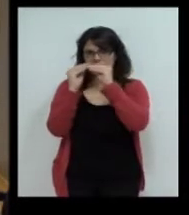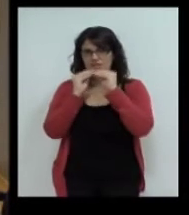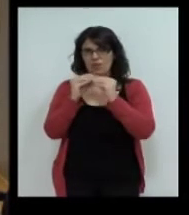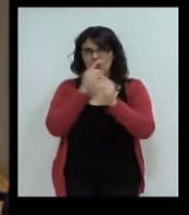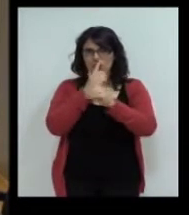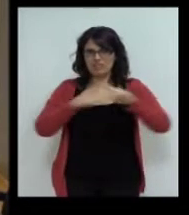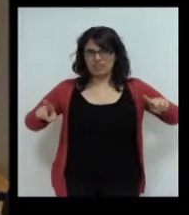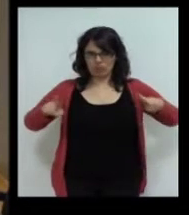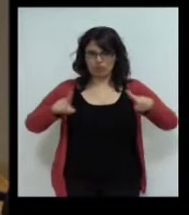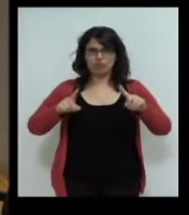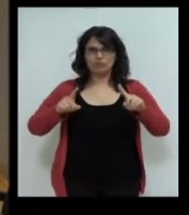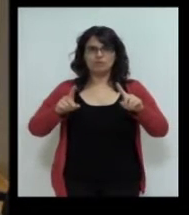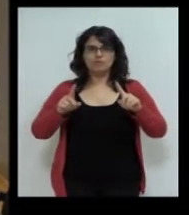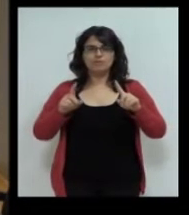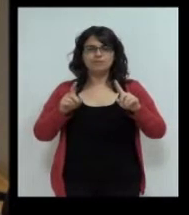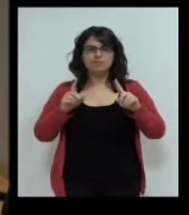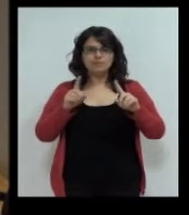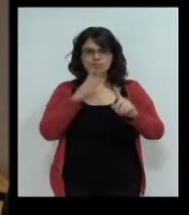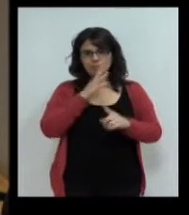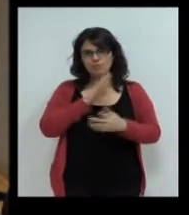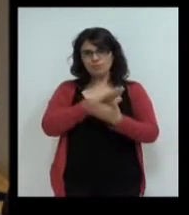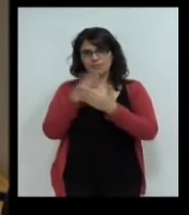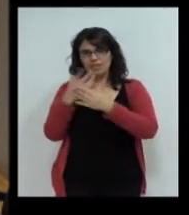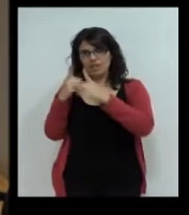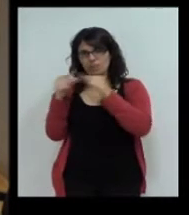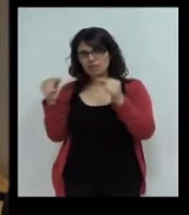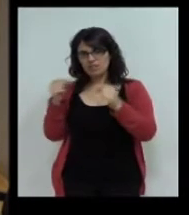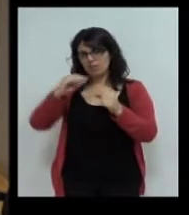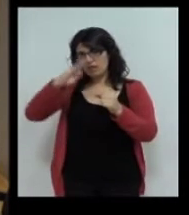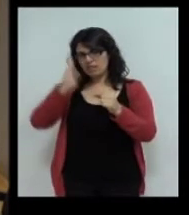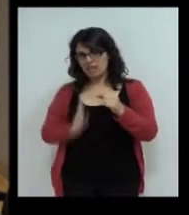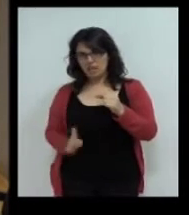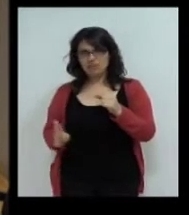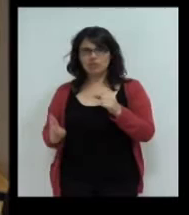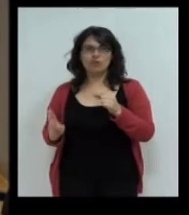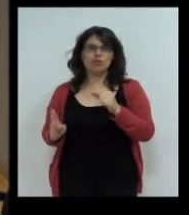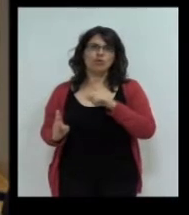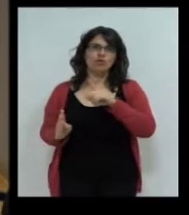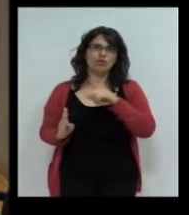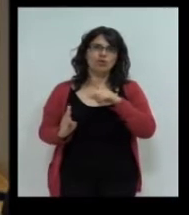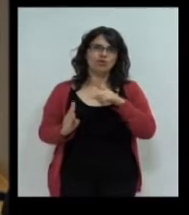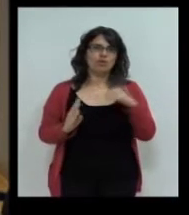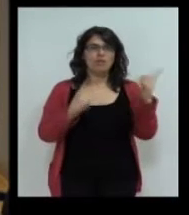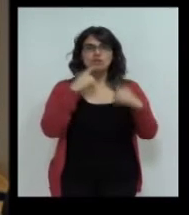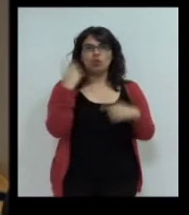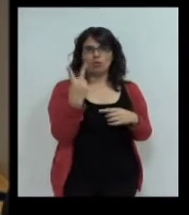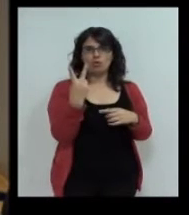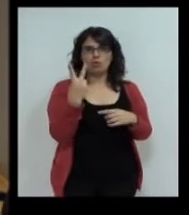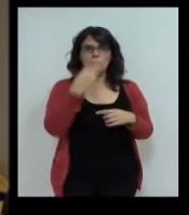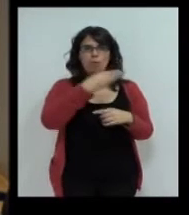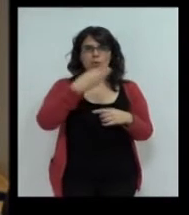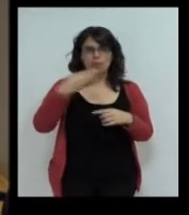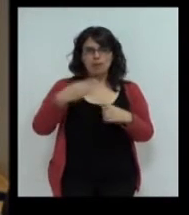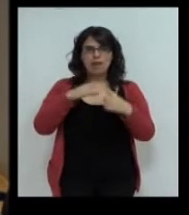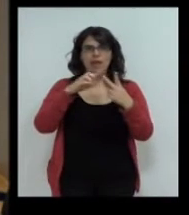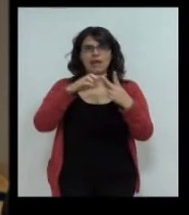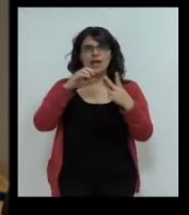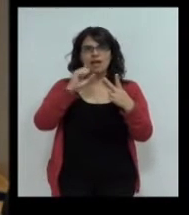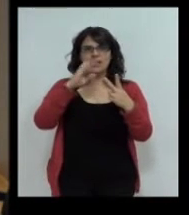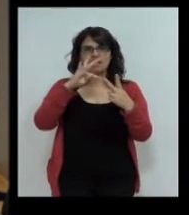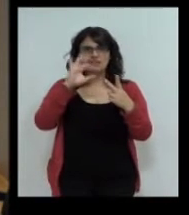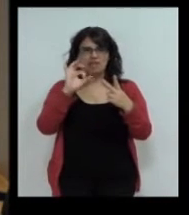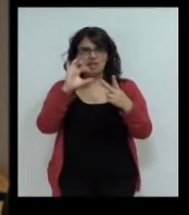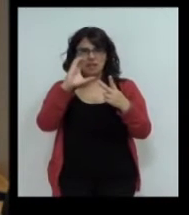esa mesa, ¿no? Realmente, por un lado, el japonés brasileño que decíamos... Tres estándares, DBB, ATSC y ISDB. Los